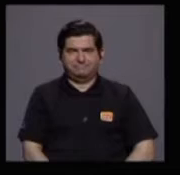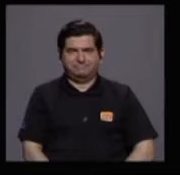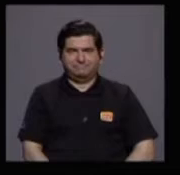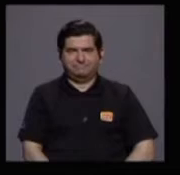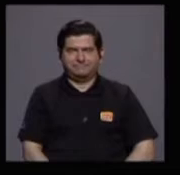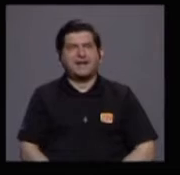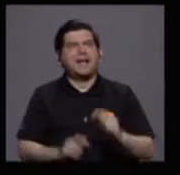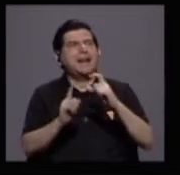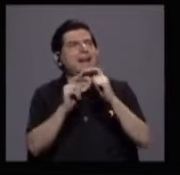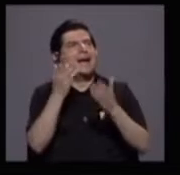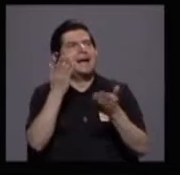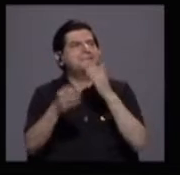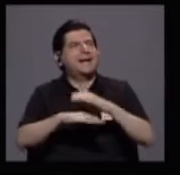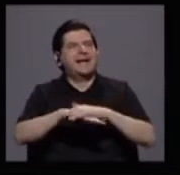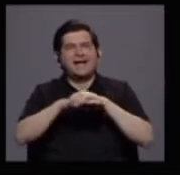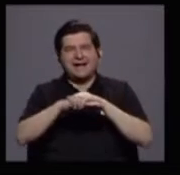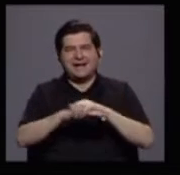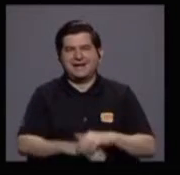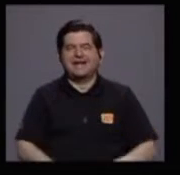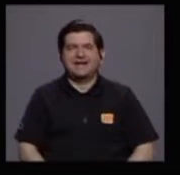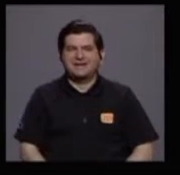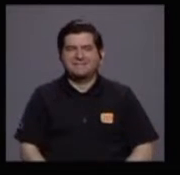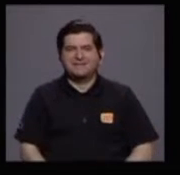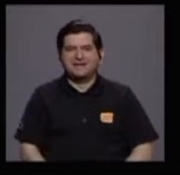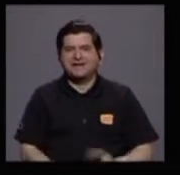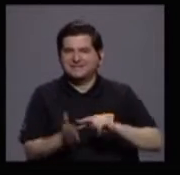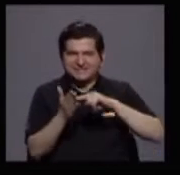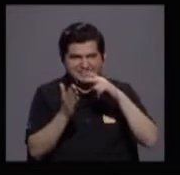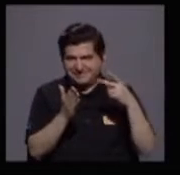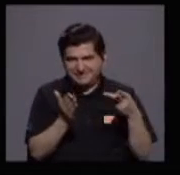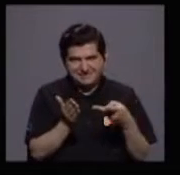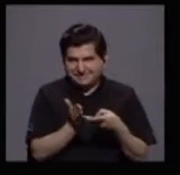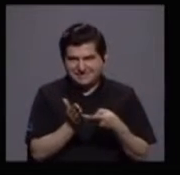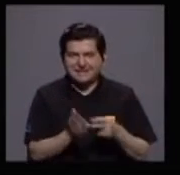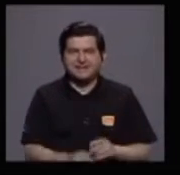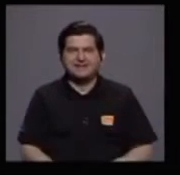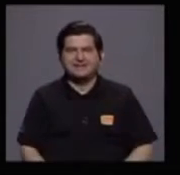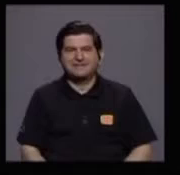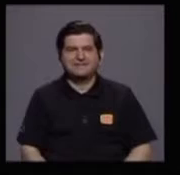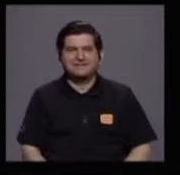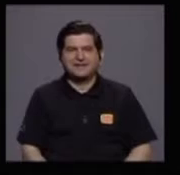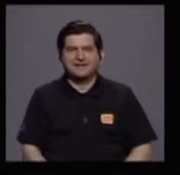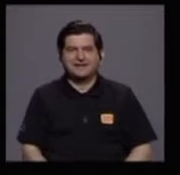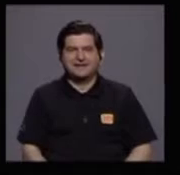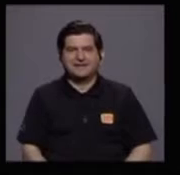la palabra tal vez en inglés podría ser Young Turks, eran